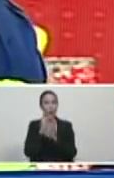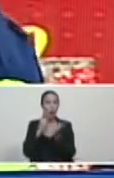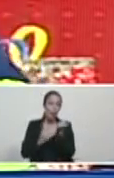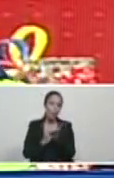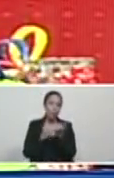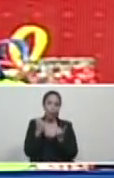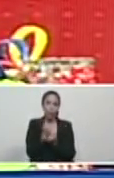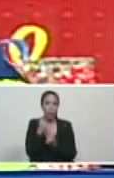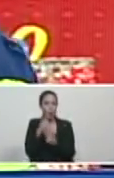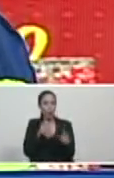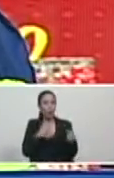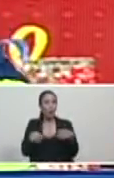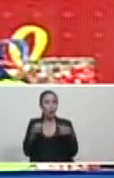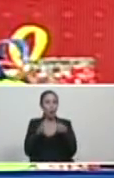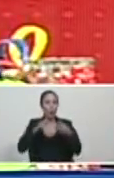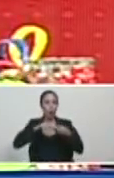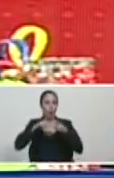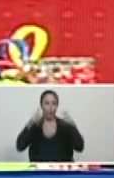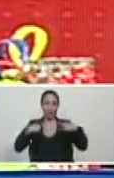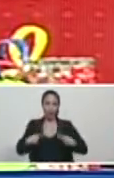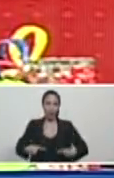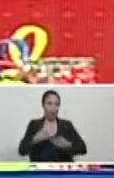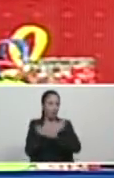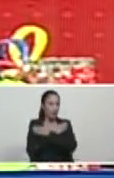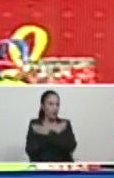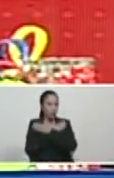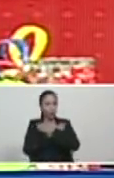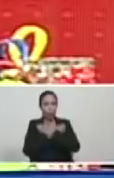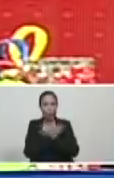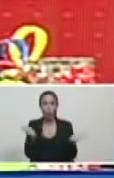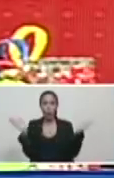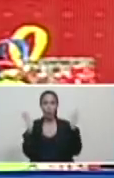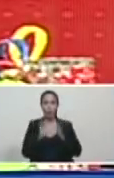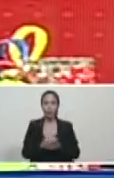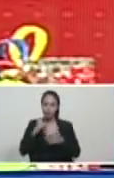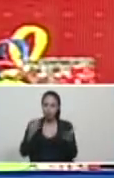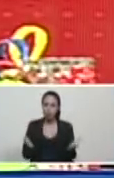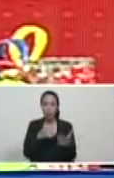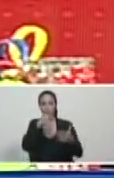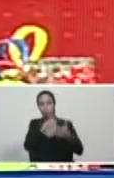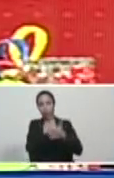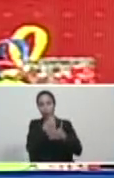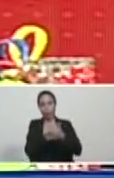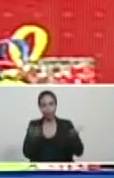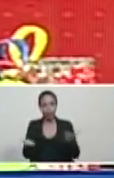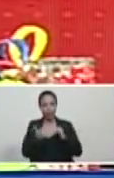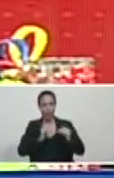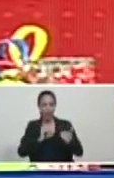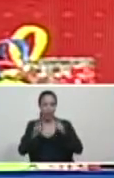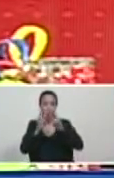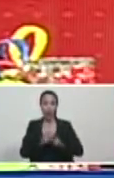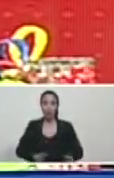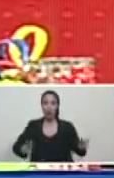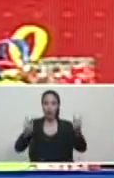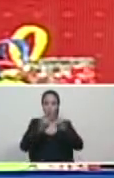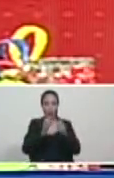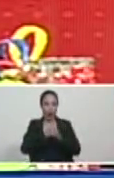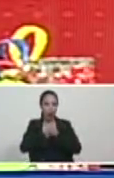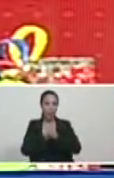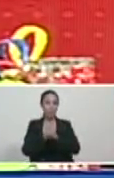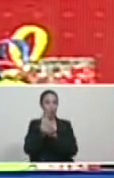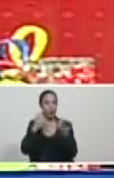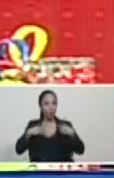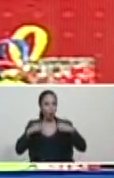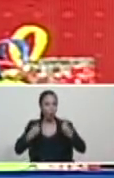este inmenso movimiento. Lo felicito a nivel nacional y continuemos llevando ética, valores, amor y